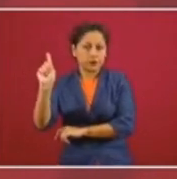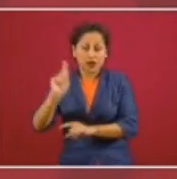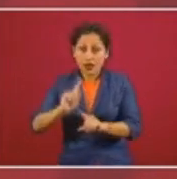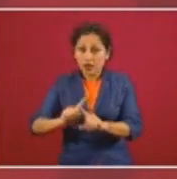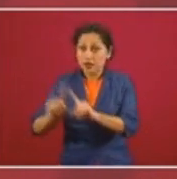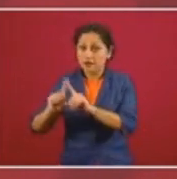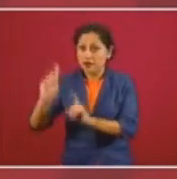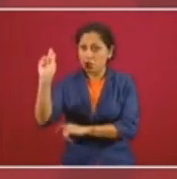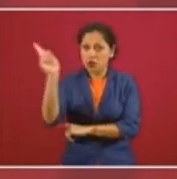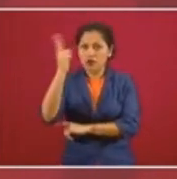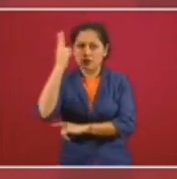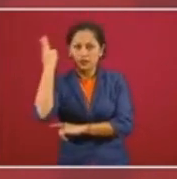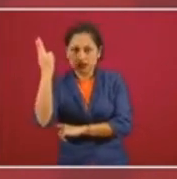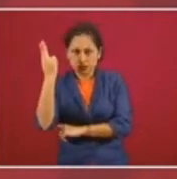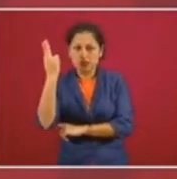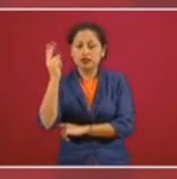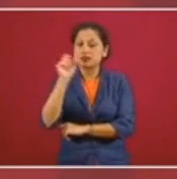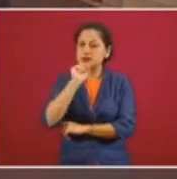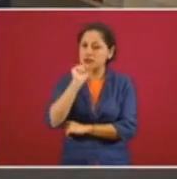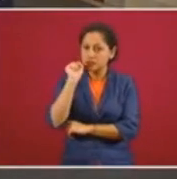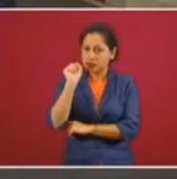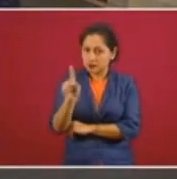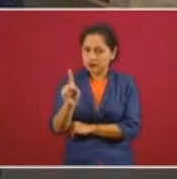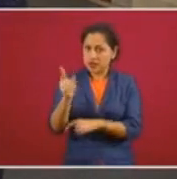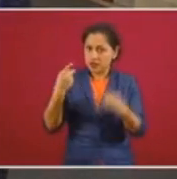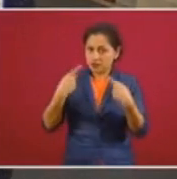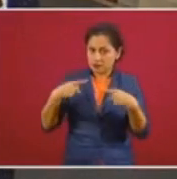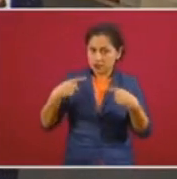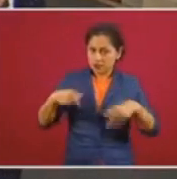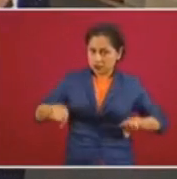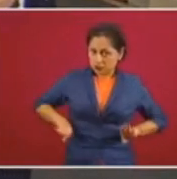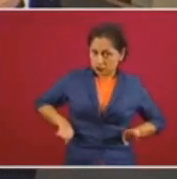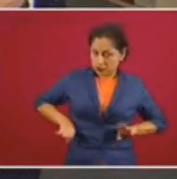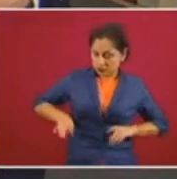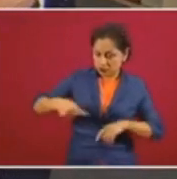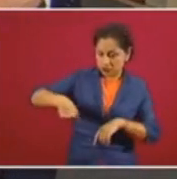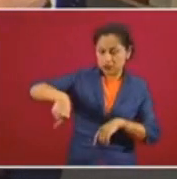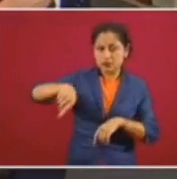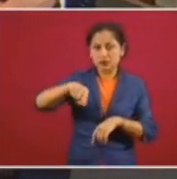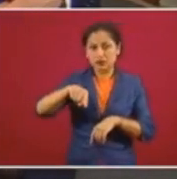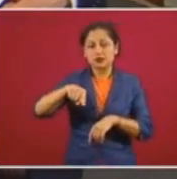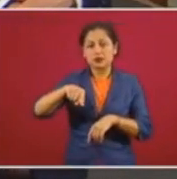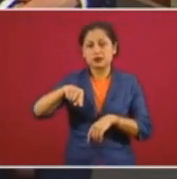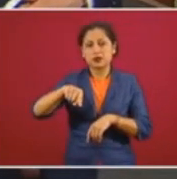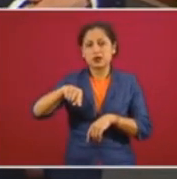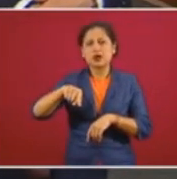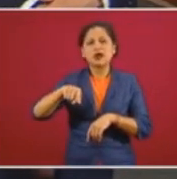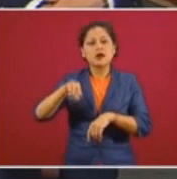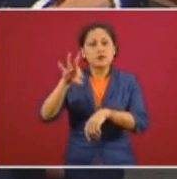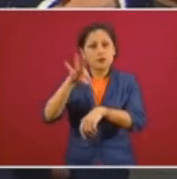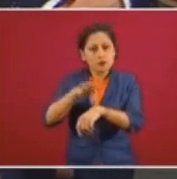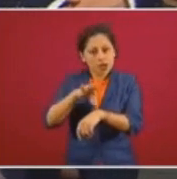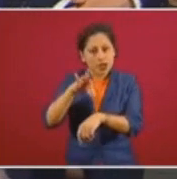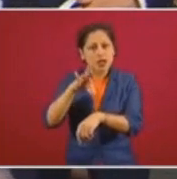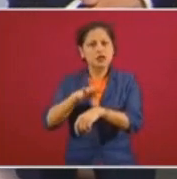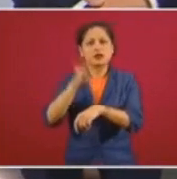universidades, académicos y también, desde luego, de médicos